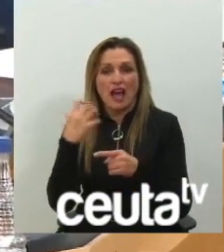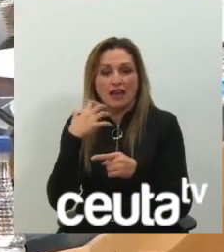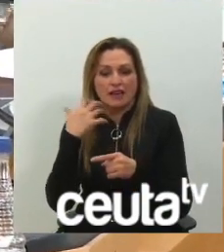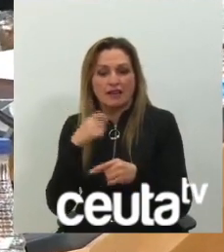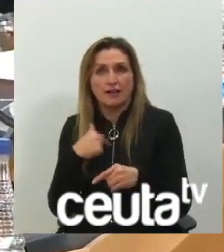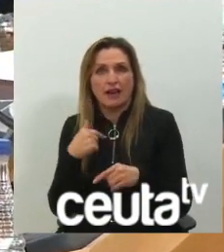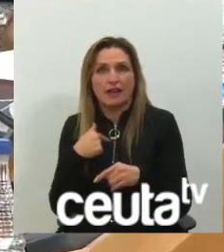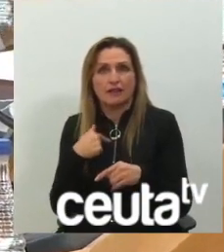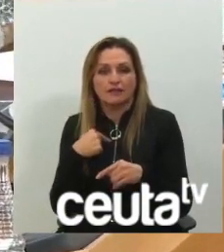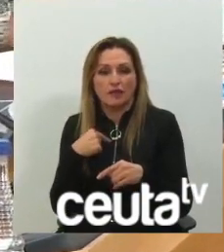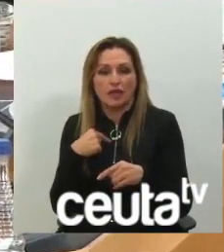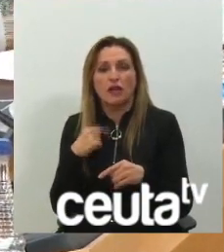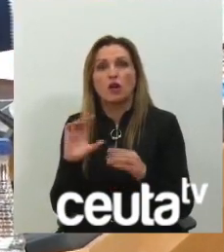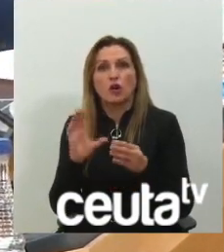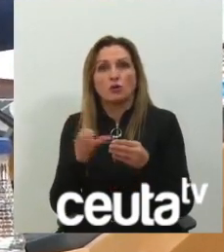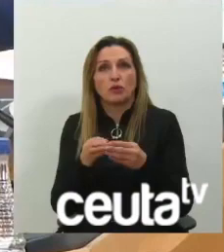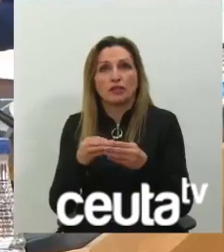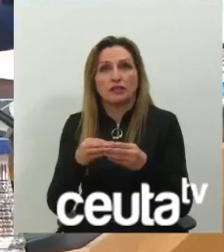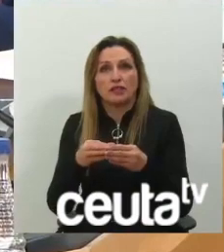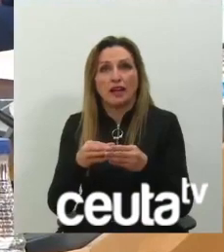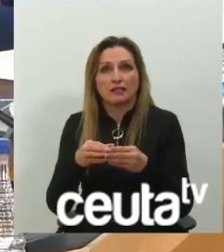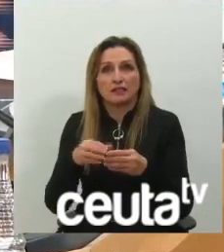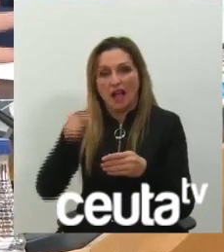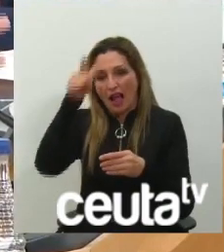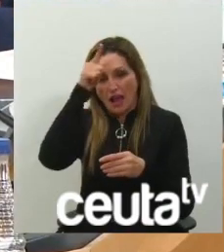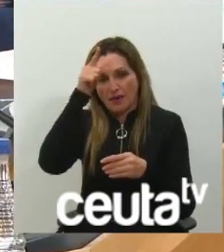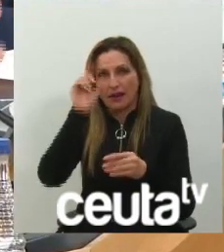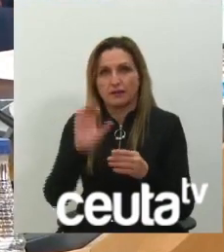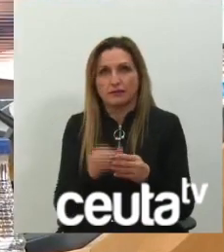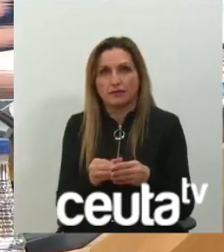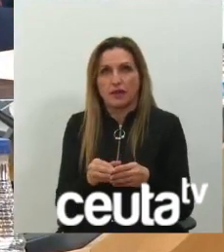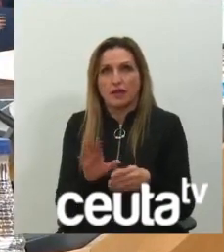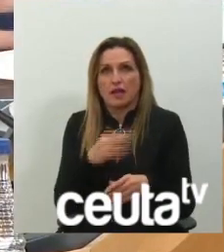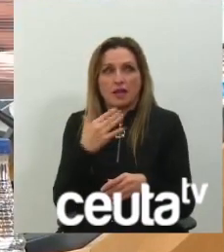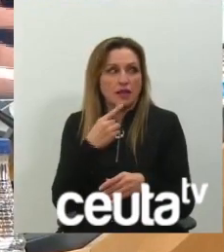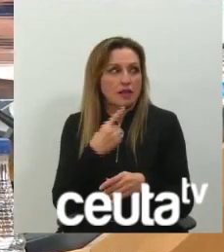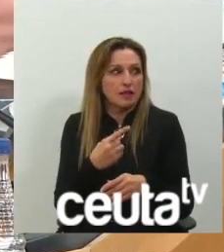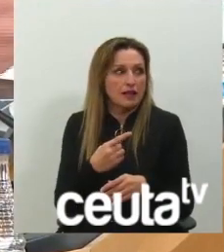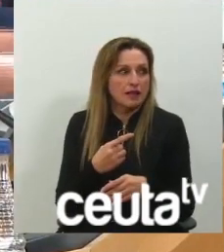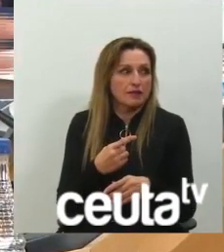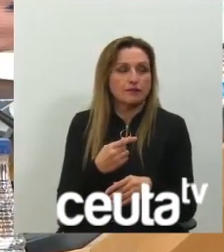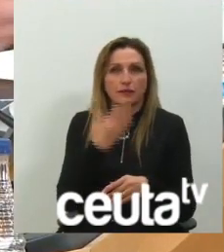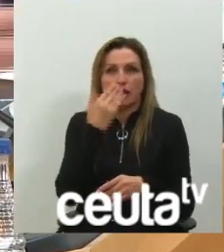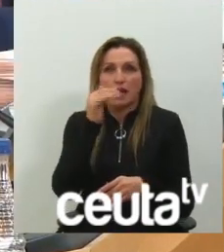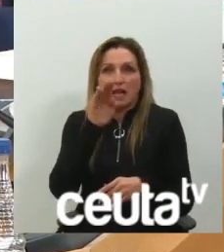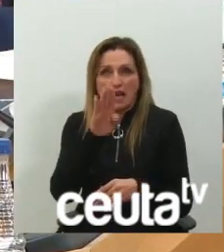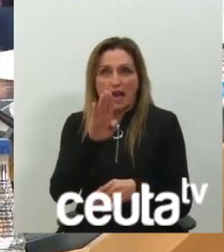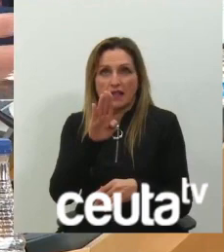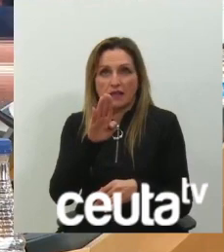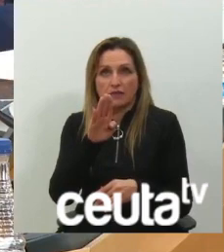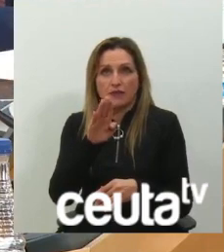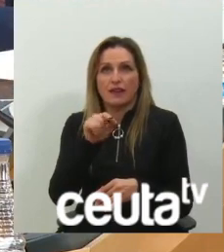que nos digan a partir de ahora comunistas nazis y así ya hay un consenso eso que le gusta tanto ustedes